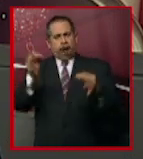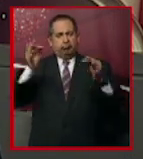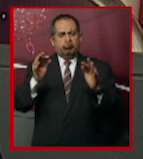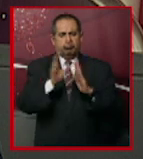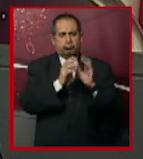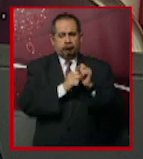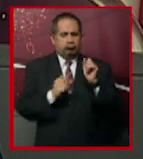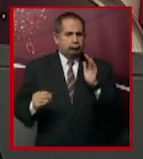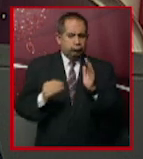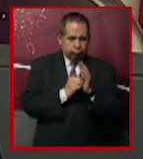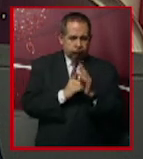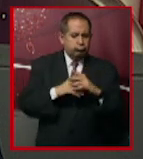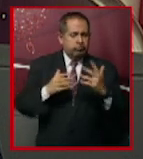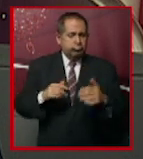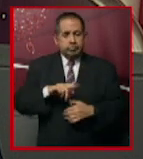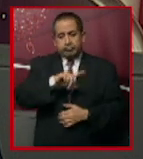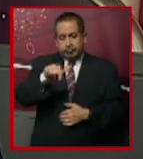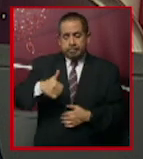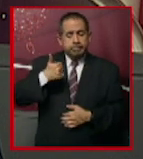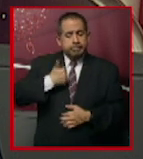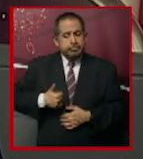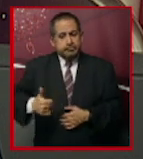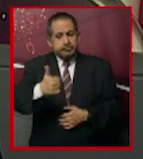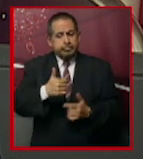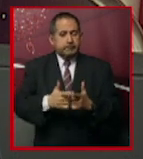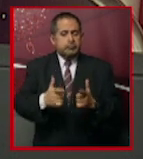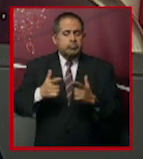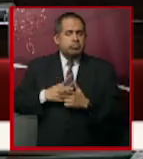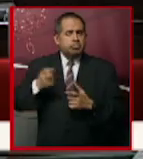grupos parlamentarios se pronunciaron en tribuna.